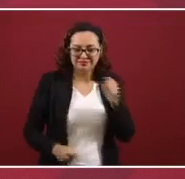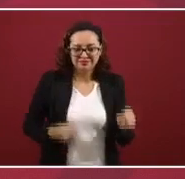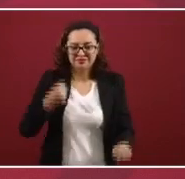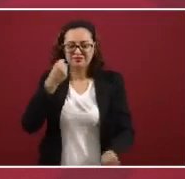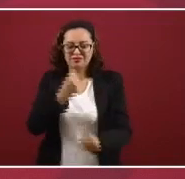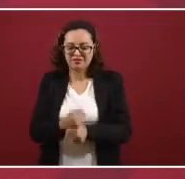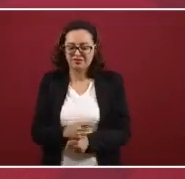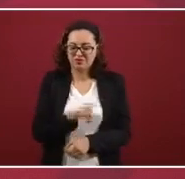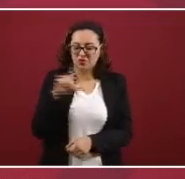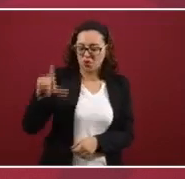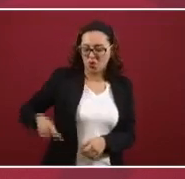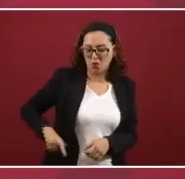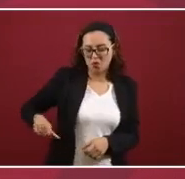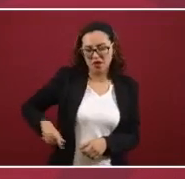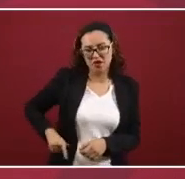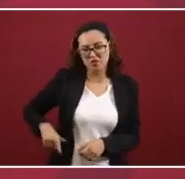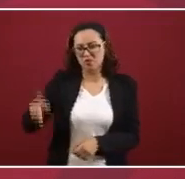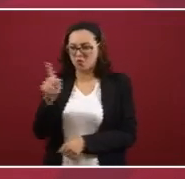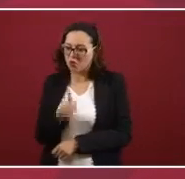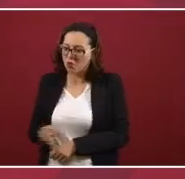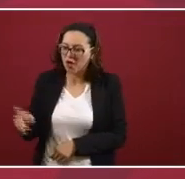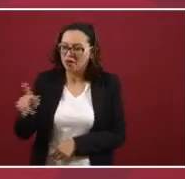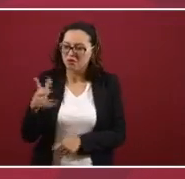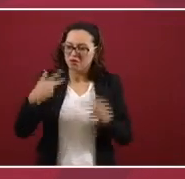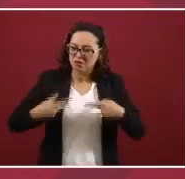un servidor público